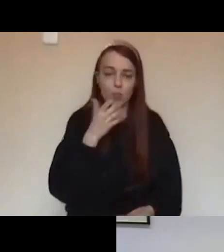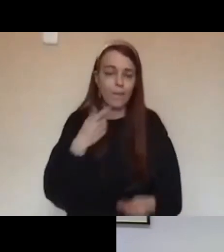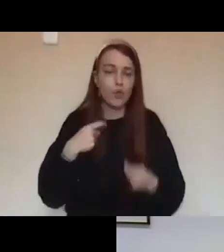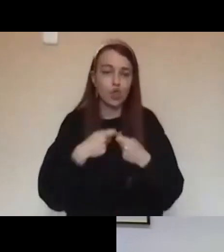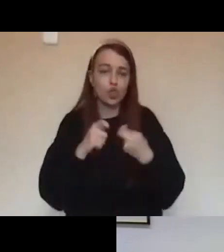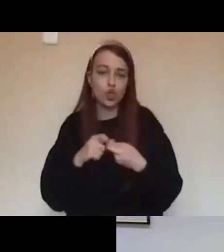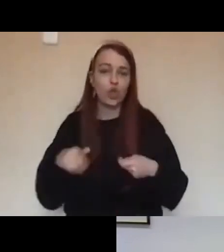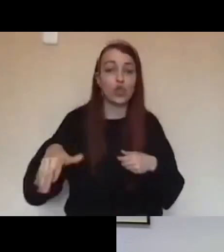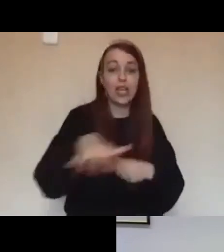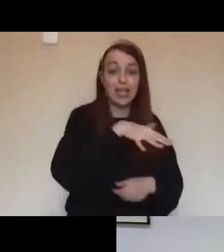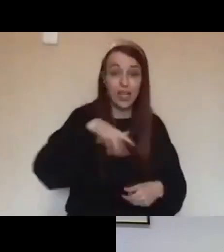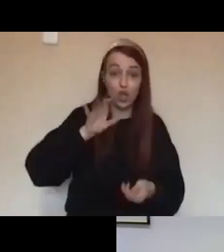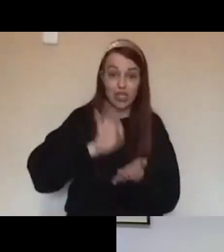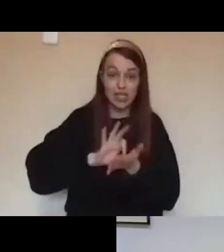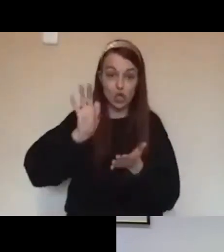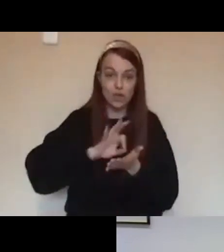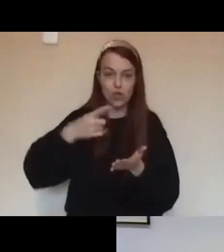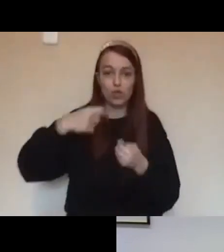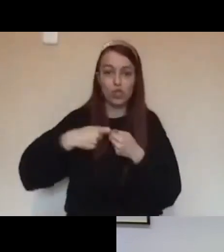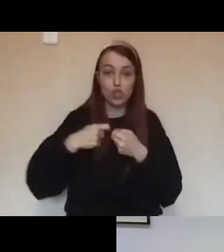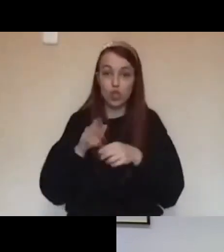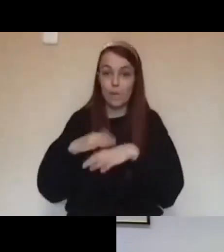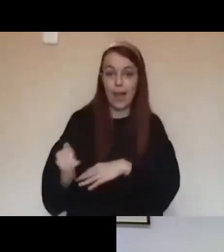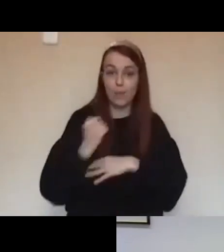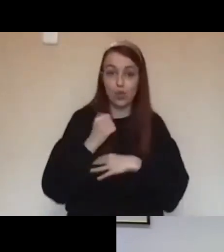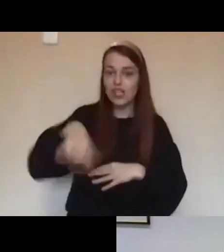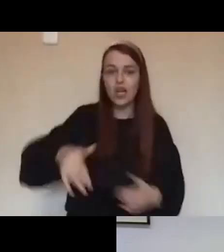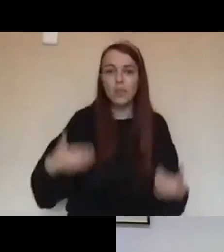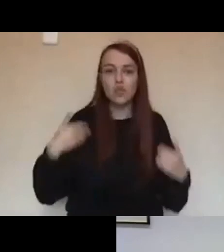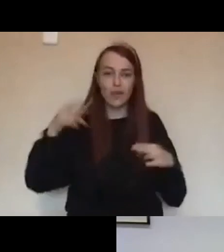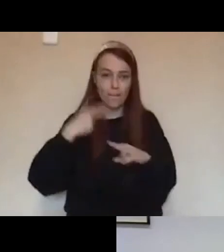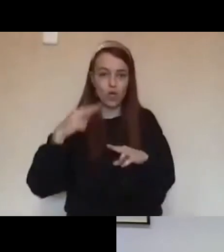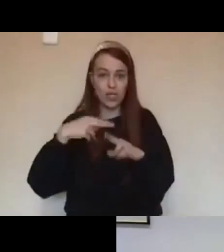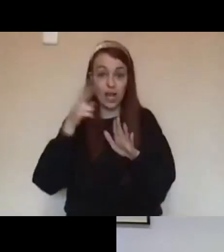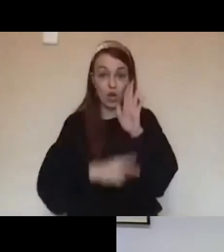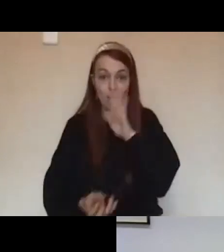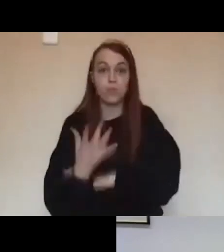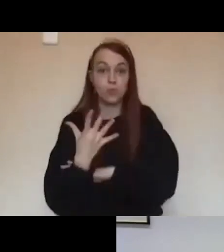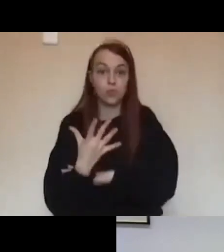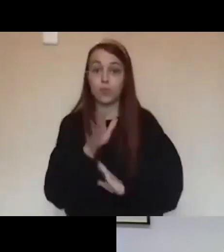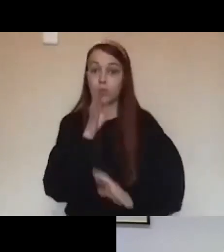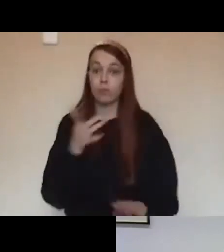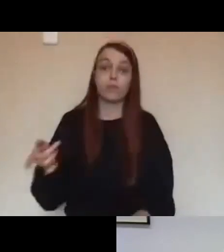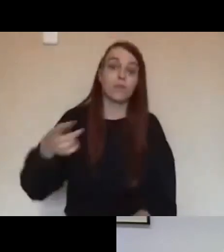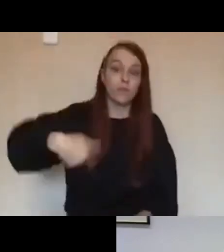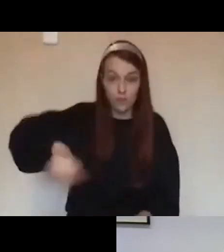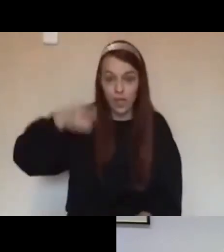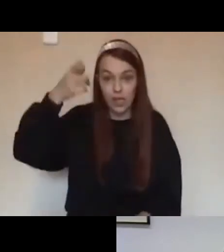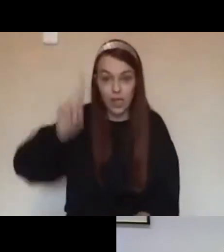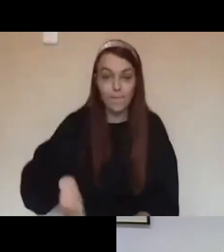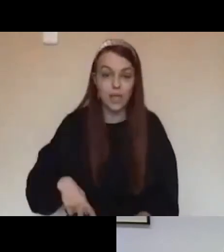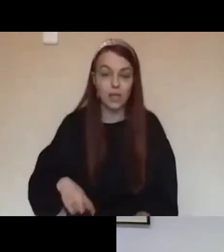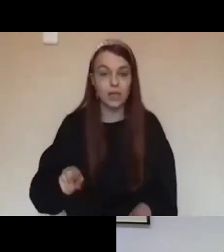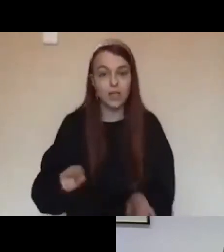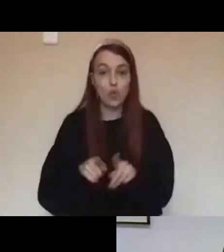estos grandes servicios que marcan las políticas, que finalmente también son los que van a dar los